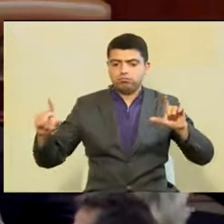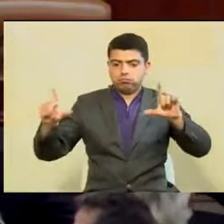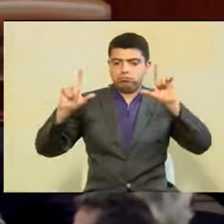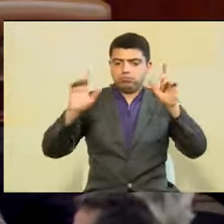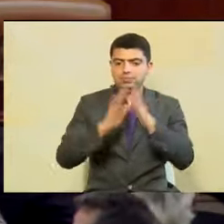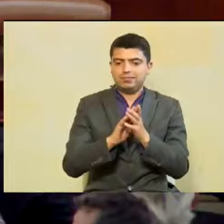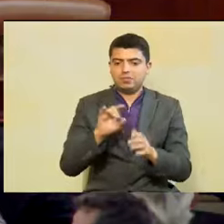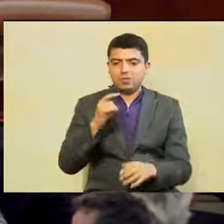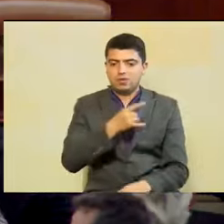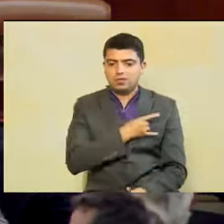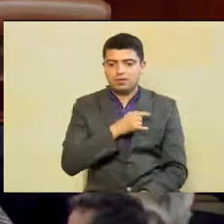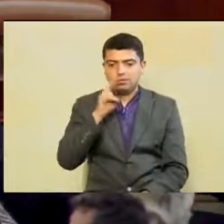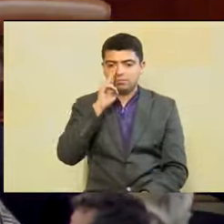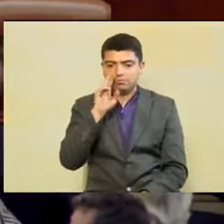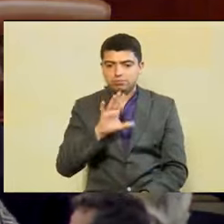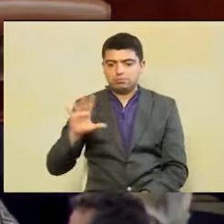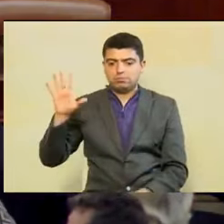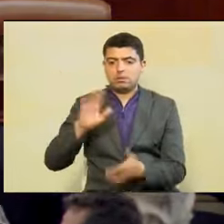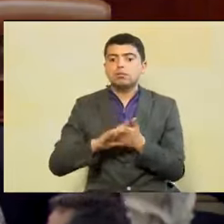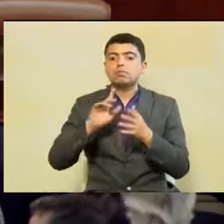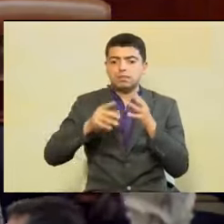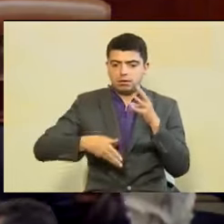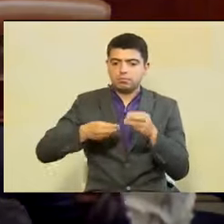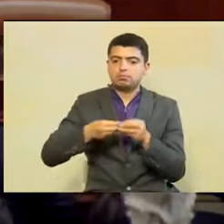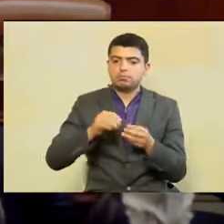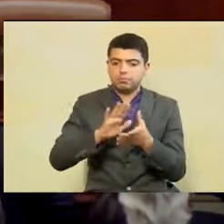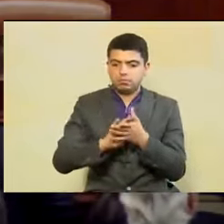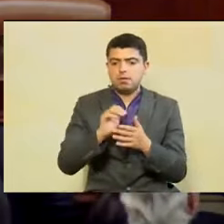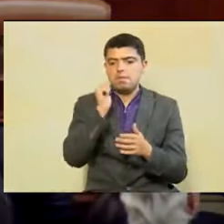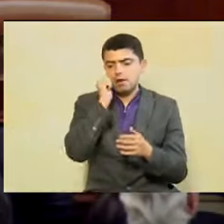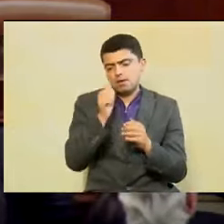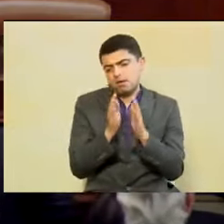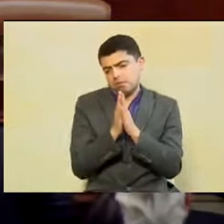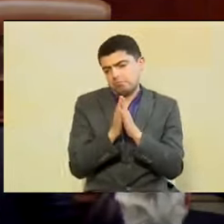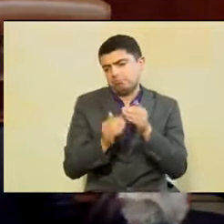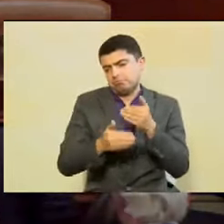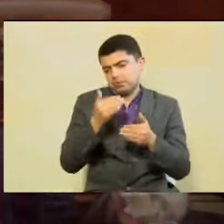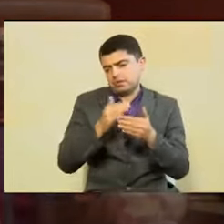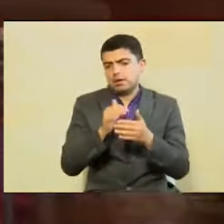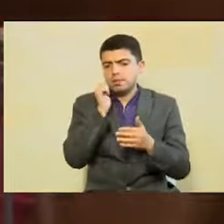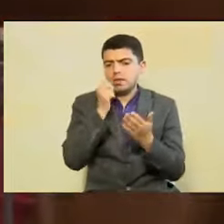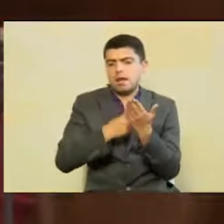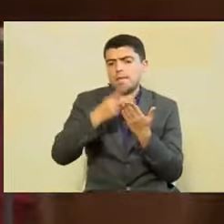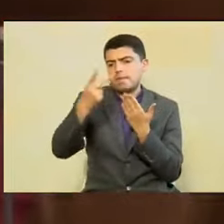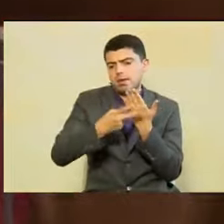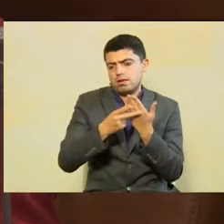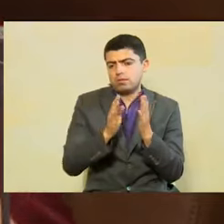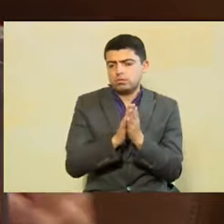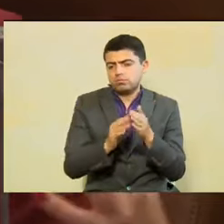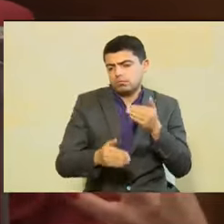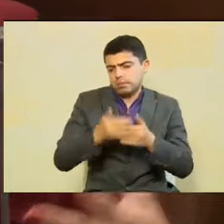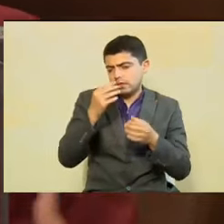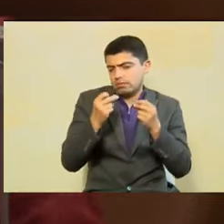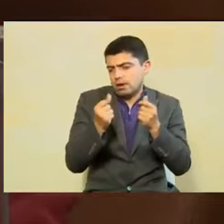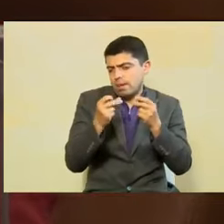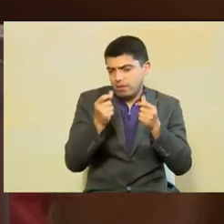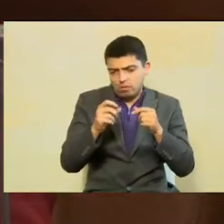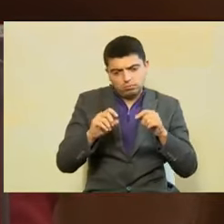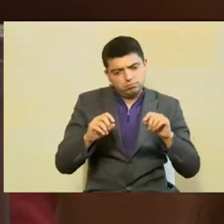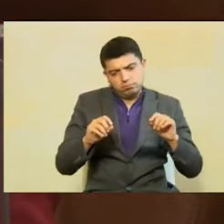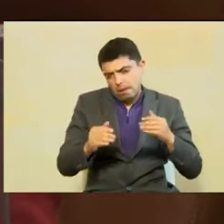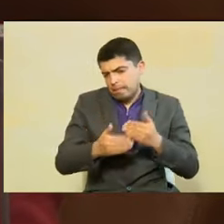pueda anunciar e incluir dentro de los primeros eh proyectos del orden del día dado que